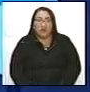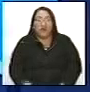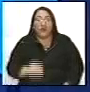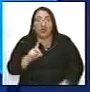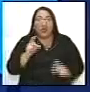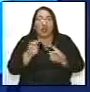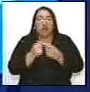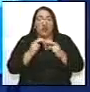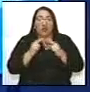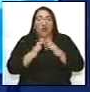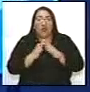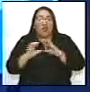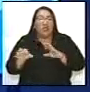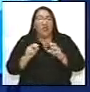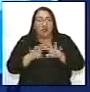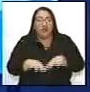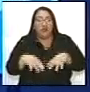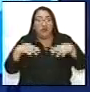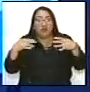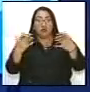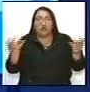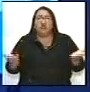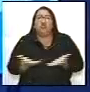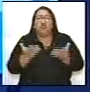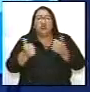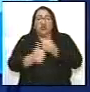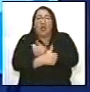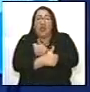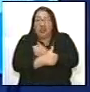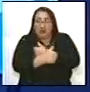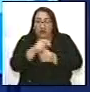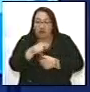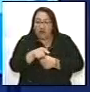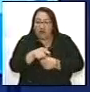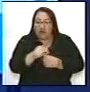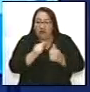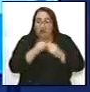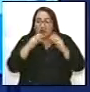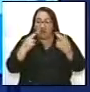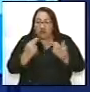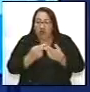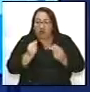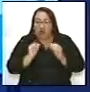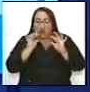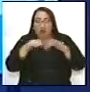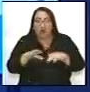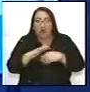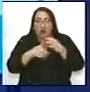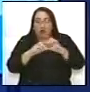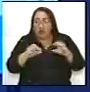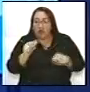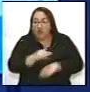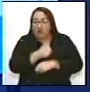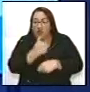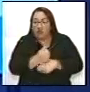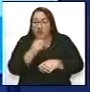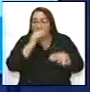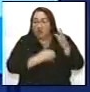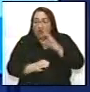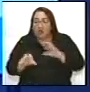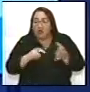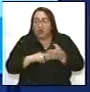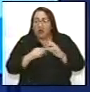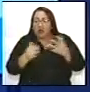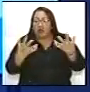La Comisión de Vivienda realizó una audiencia descentralizada en Ayacucho. Con la reunión que congregó a pobladores y autoridades, se busca generar